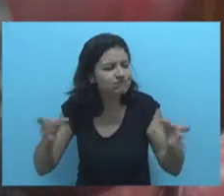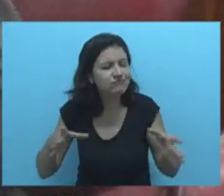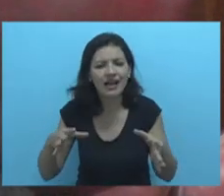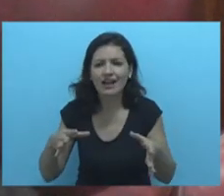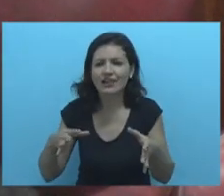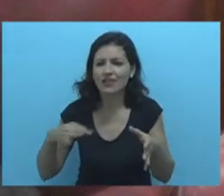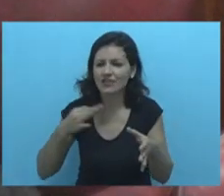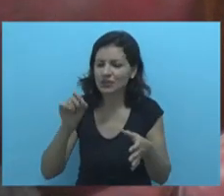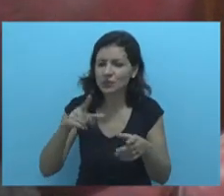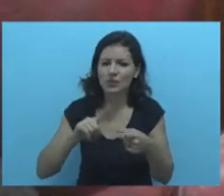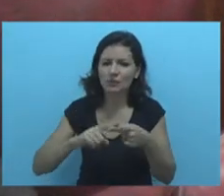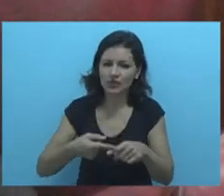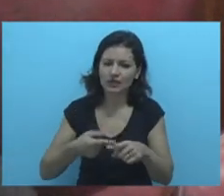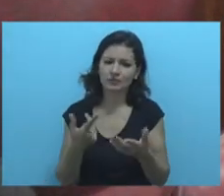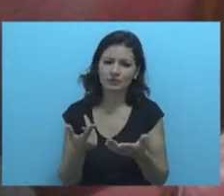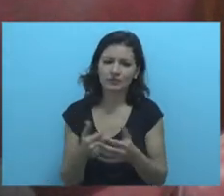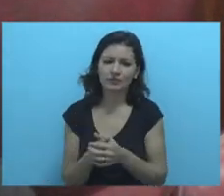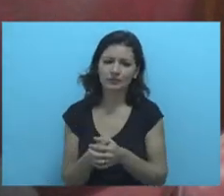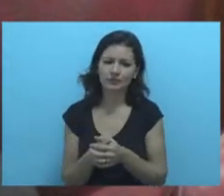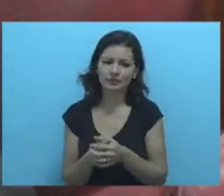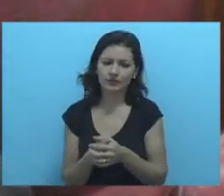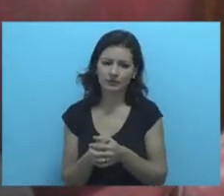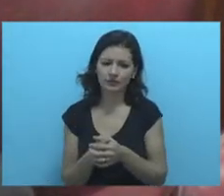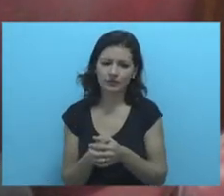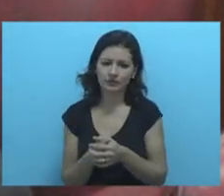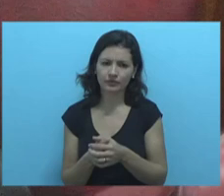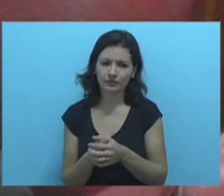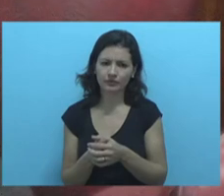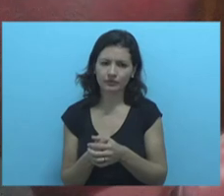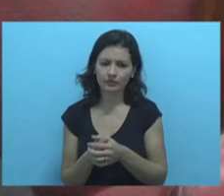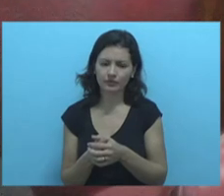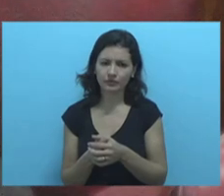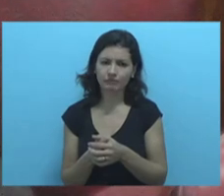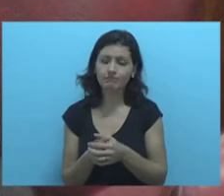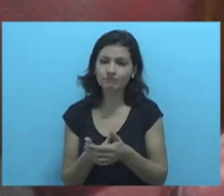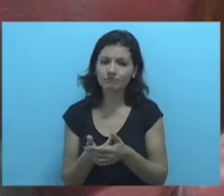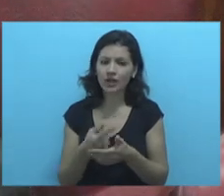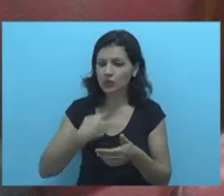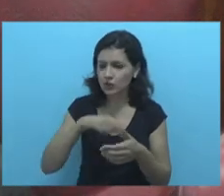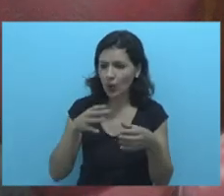política. Desde nuestro partido, creo, le debemos mucho a Miguel.